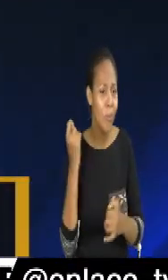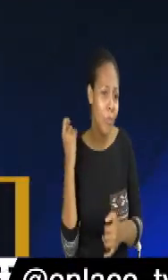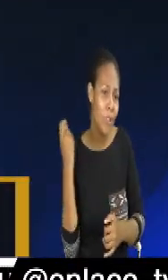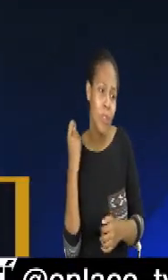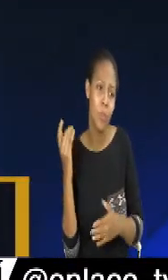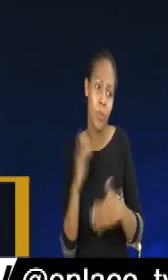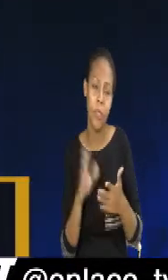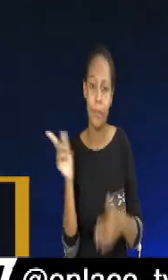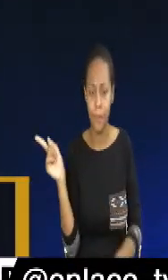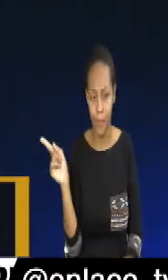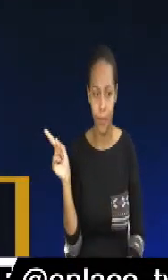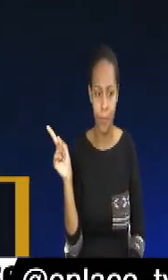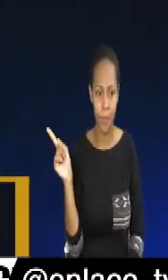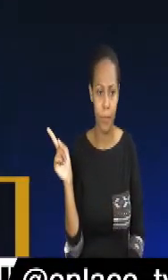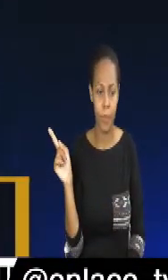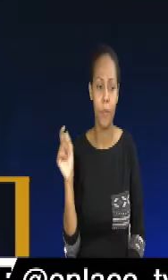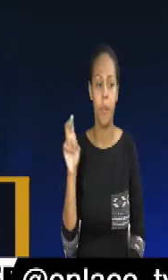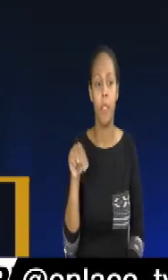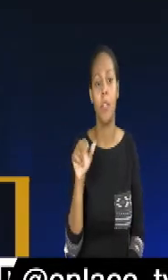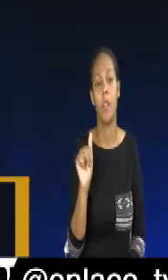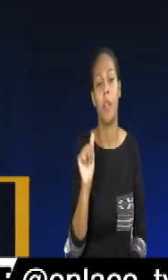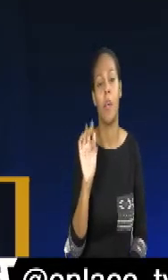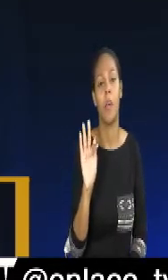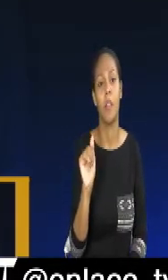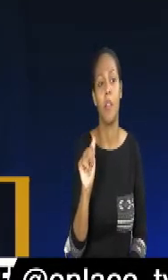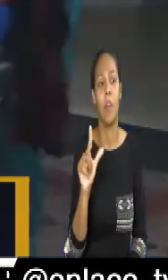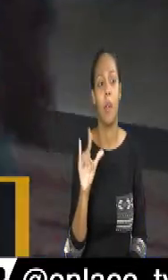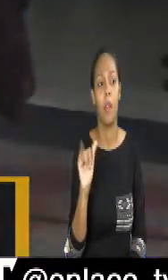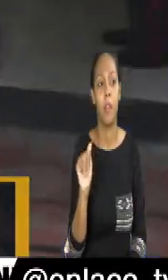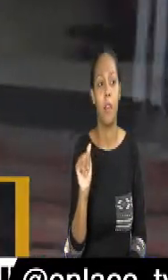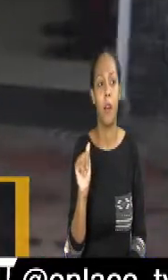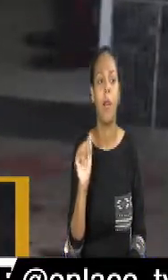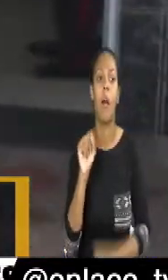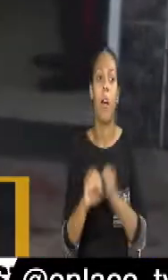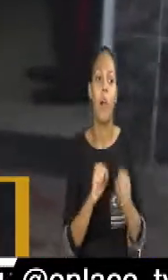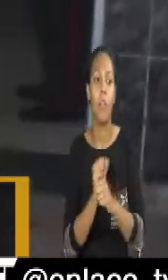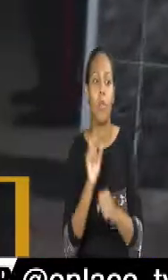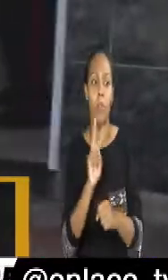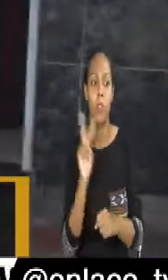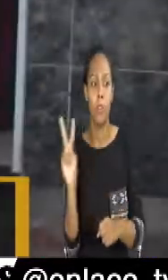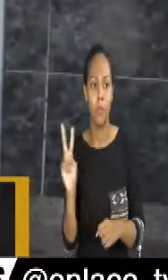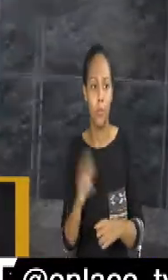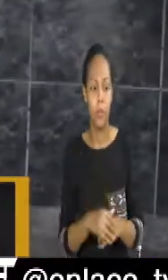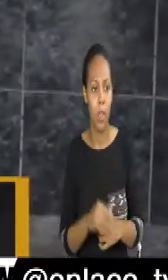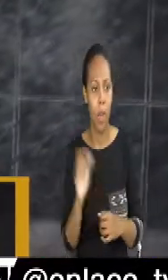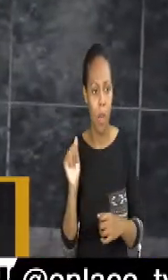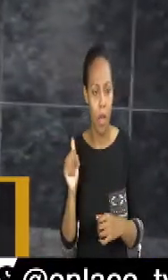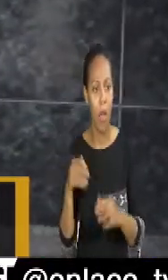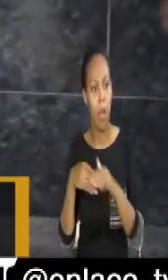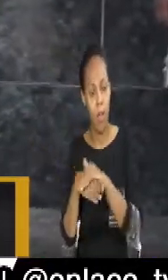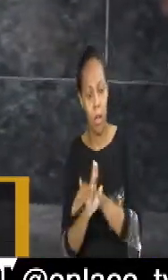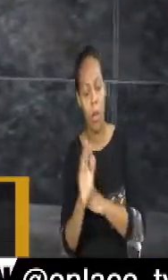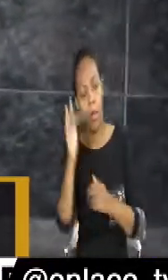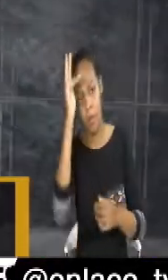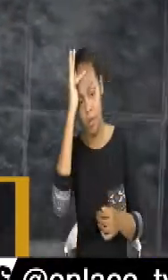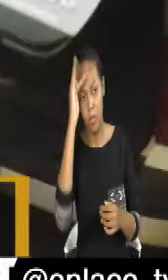fue identificada como Natalia Acuña Díaz, de 22 años. La paciente había ingresado a la clínica Magdalena en estado crítico. Ese